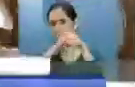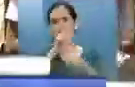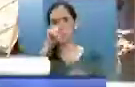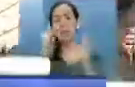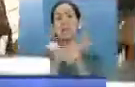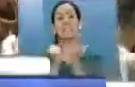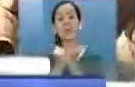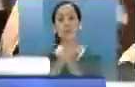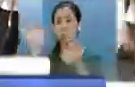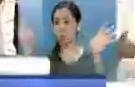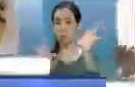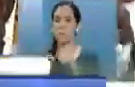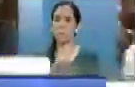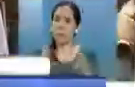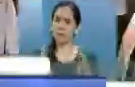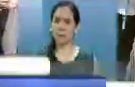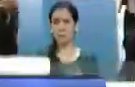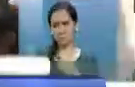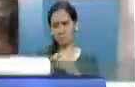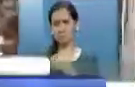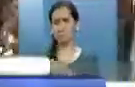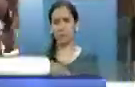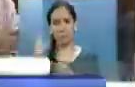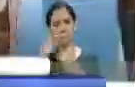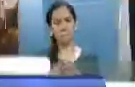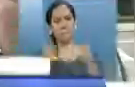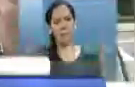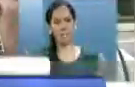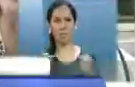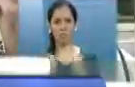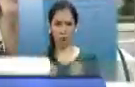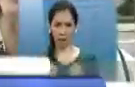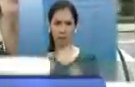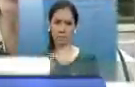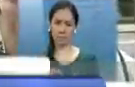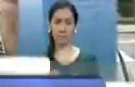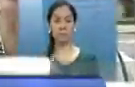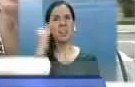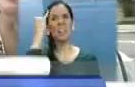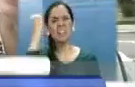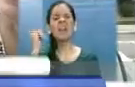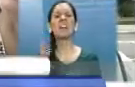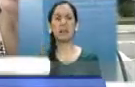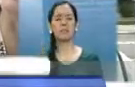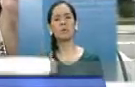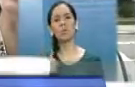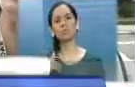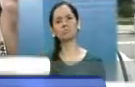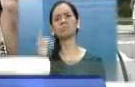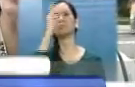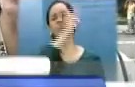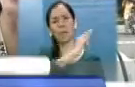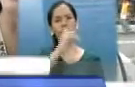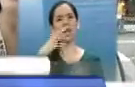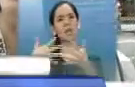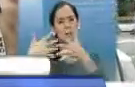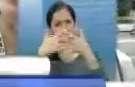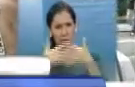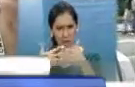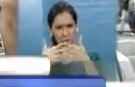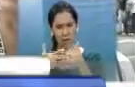instituciones involucradas aumente hasta que sea un movimiento masivo. Nace la idea de cuando yo viajé a Estados Unidos, a